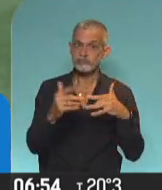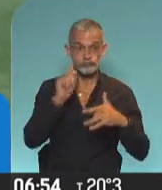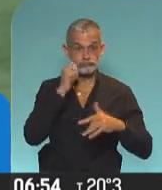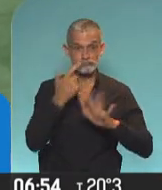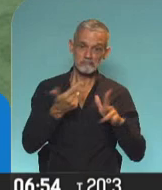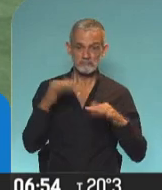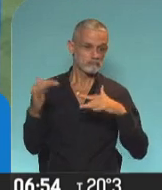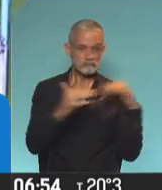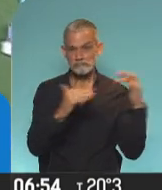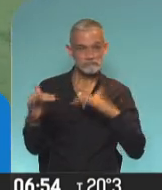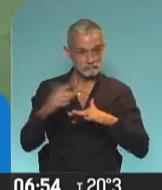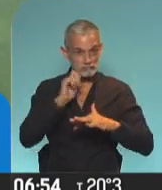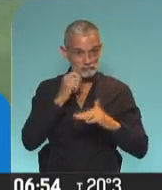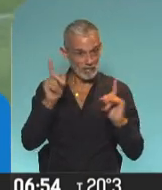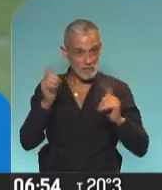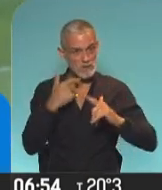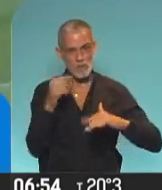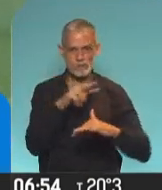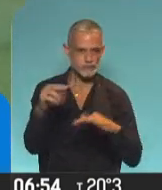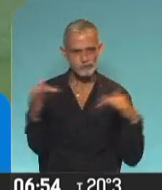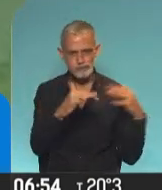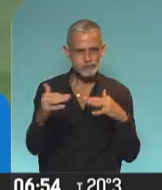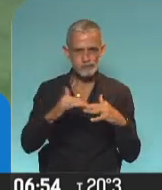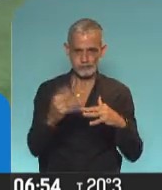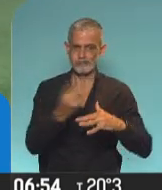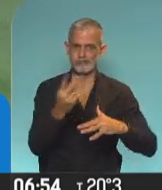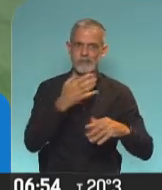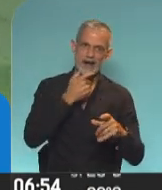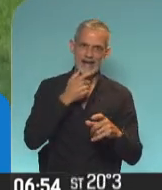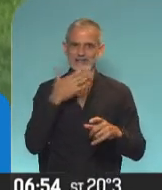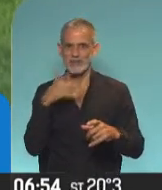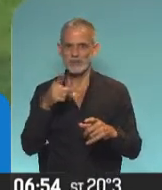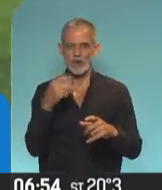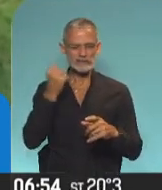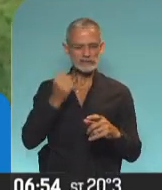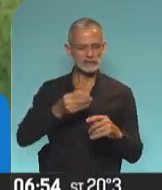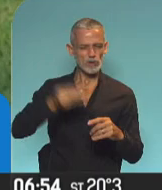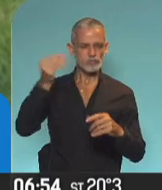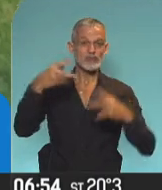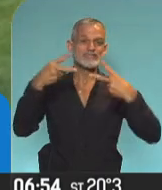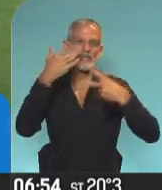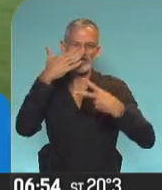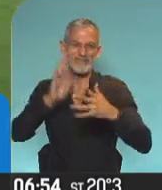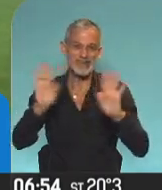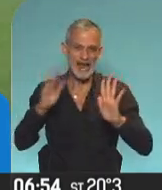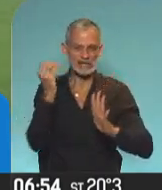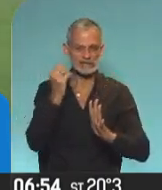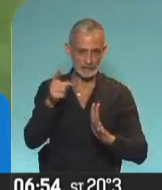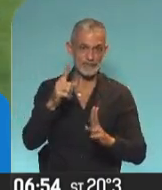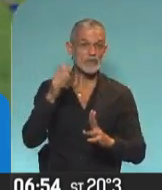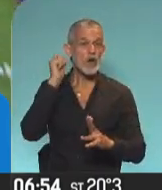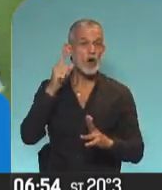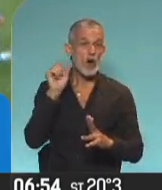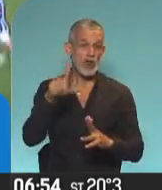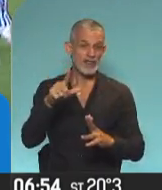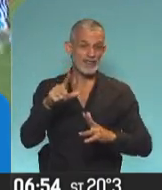entretenido, teniendo en cuenta la instancia y lo que ambos se juegan, ¿no? La posibilidad de ser ni más ni menos que semifinalista. Va a llegar el gol de la